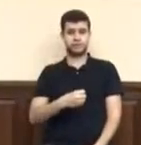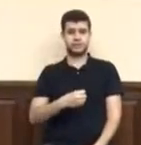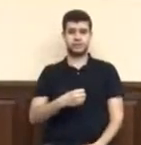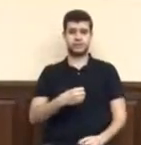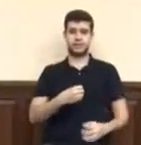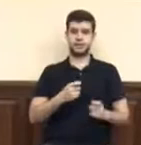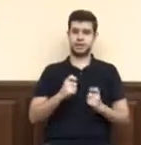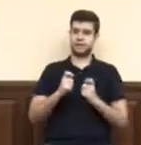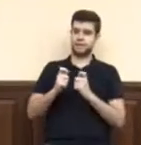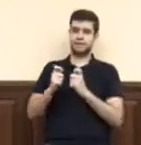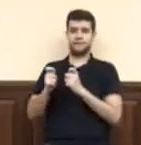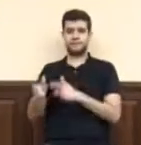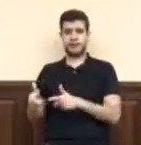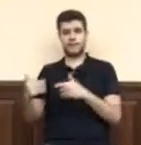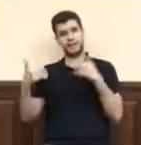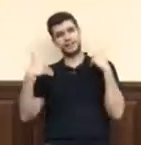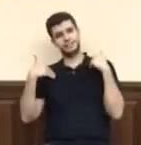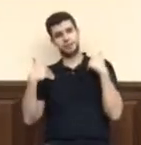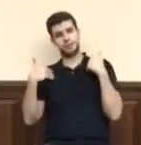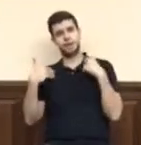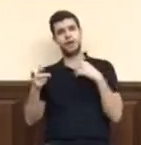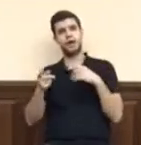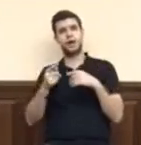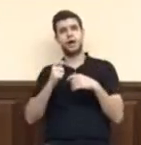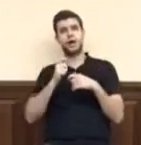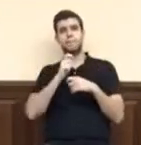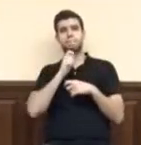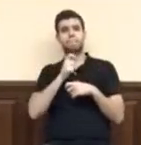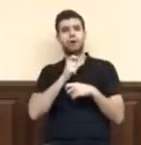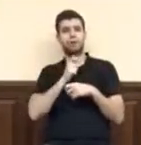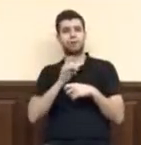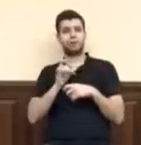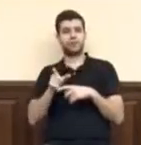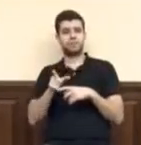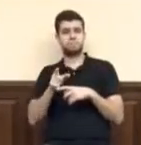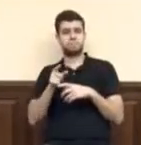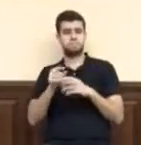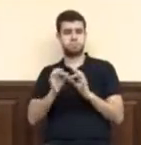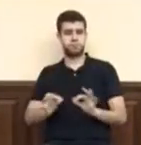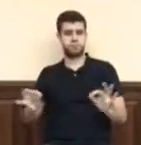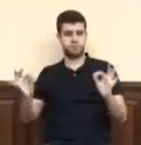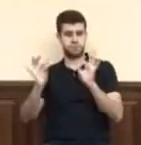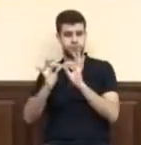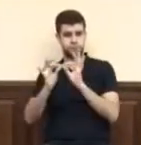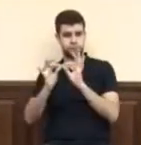de Podemos para que la presida, la señora Monterreal, que además,